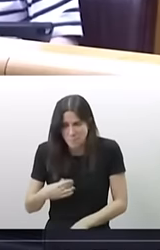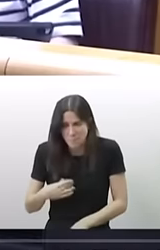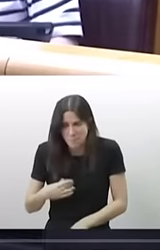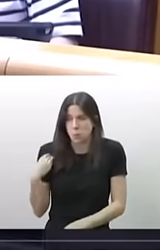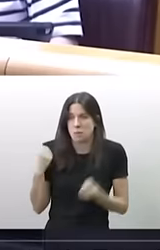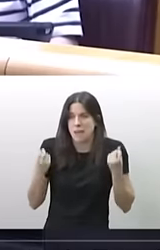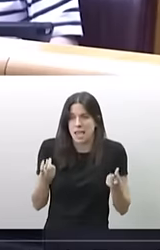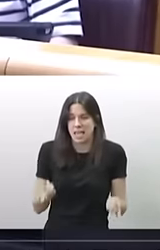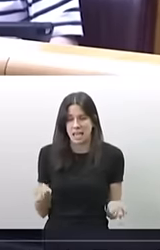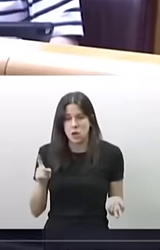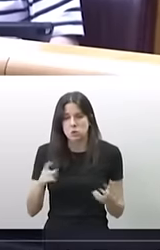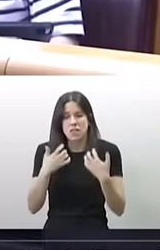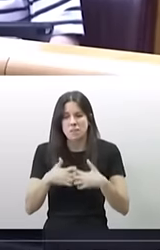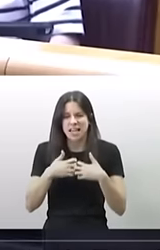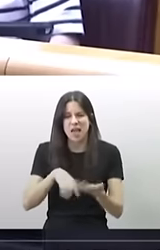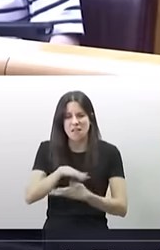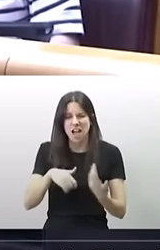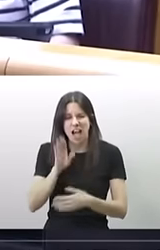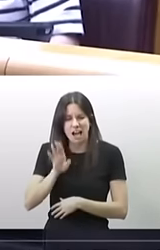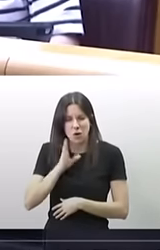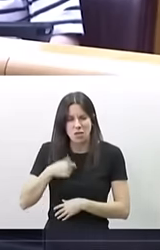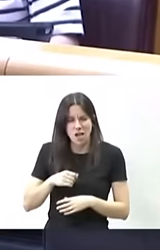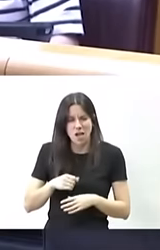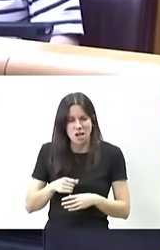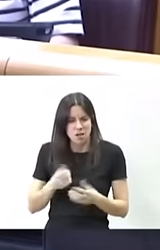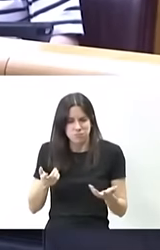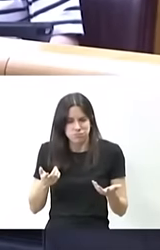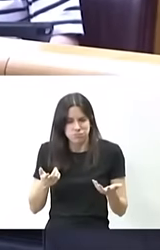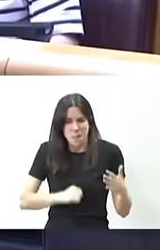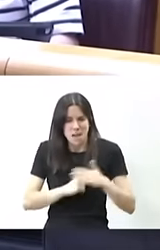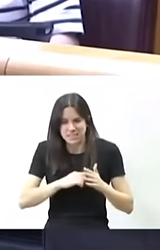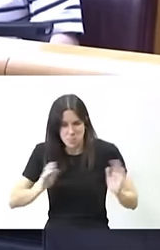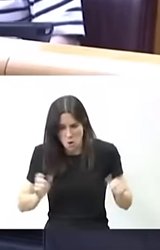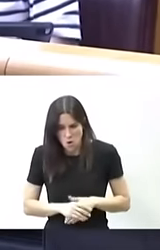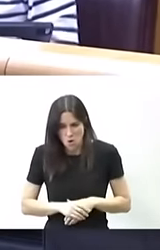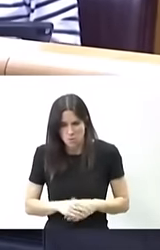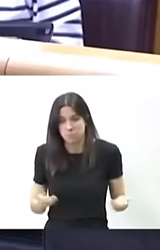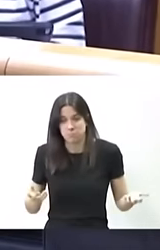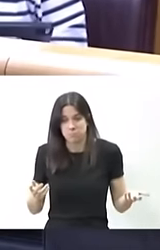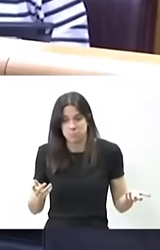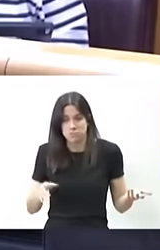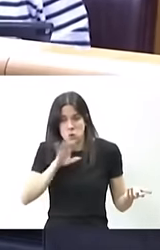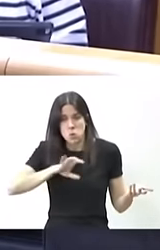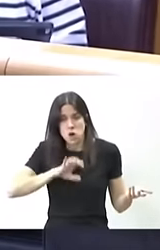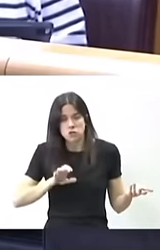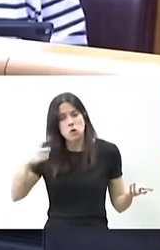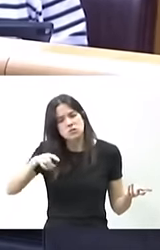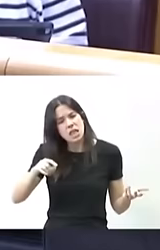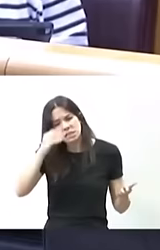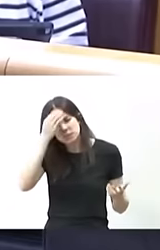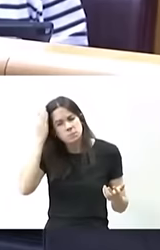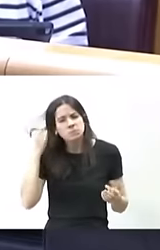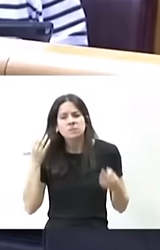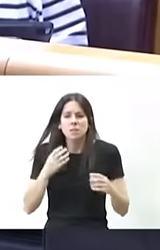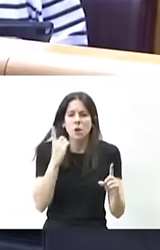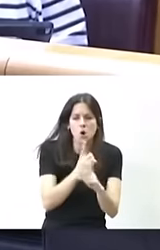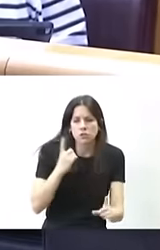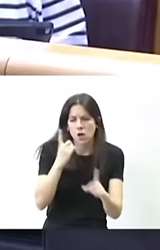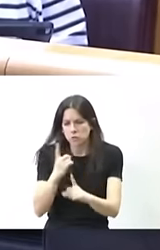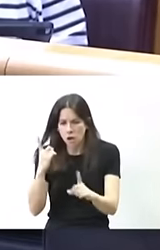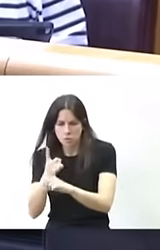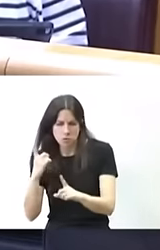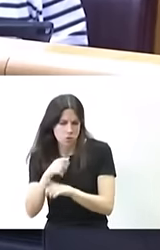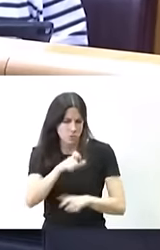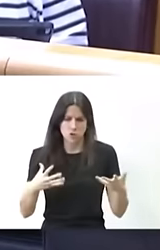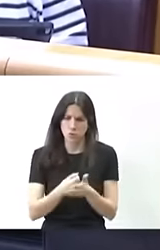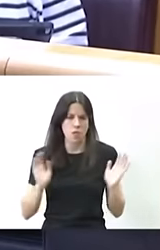Alegría. ...activada a la máxima potencia. Ruego silencio, además, señorías. No deja de ser curioso. Ustedes van contra todos y contra todo. Y para ello,